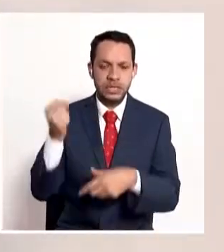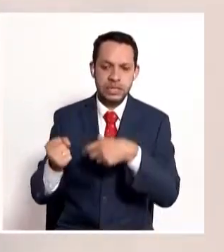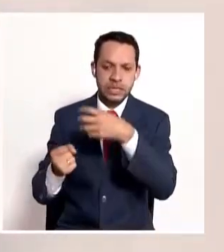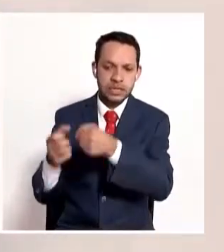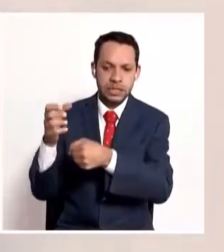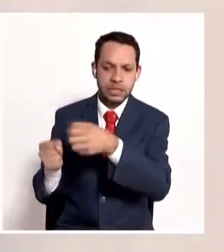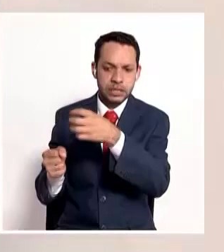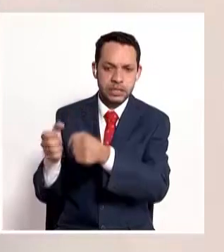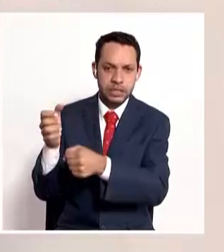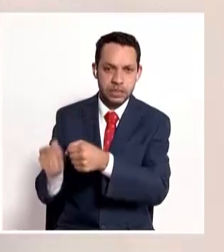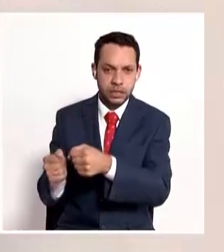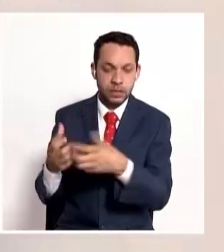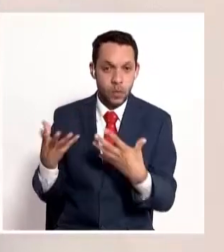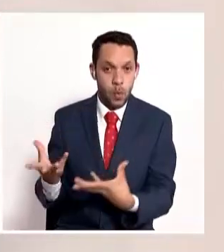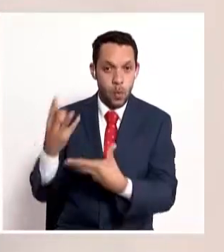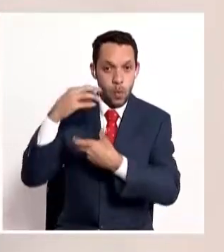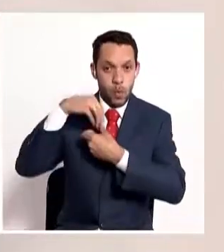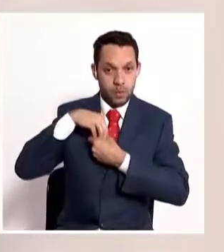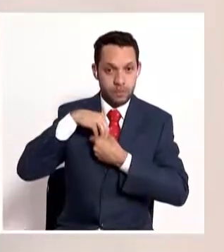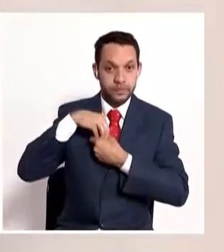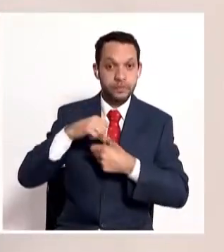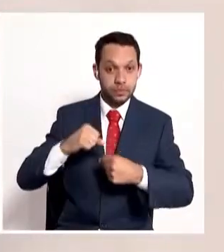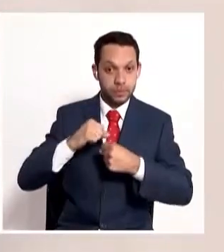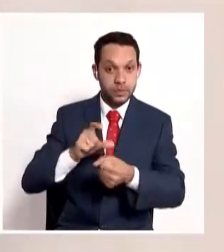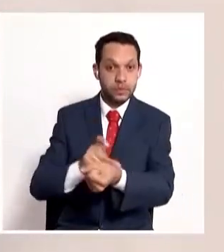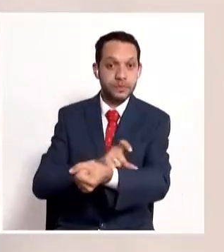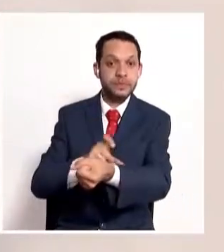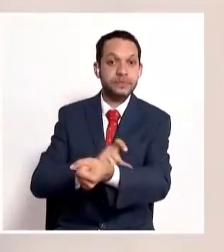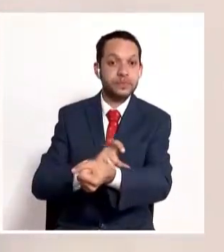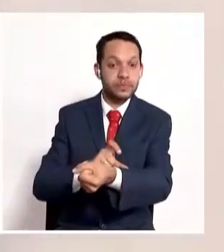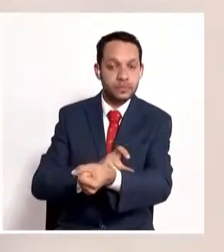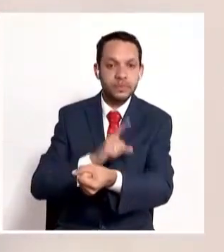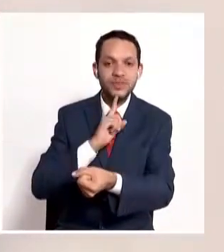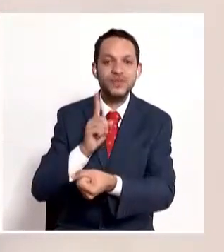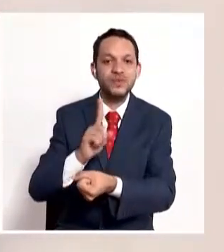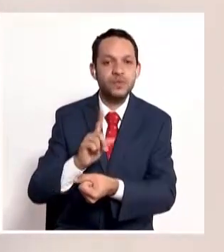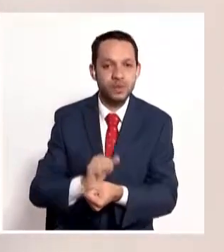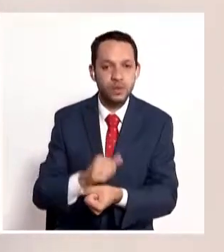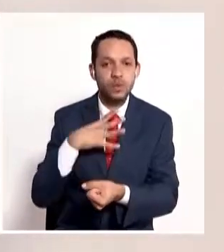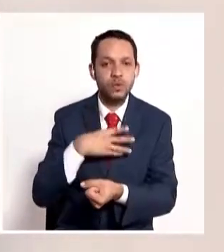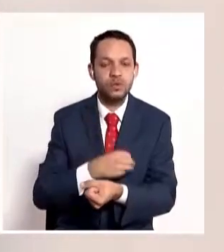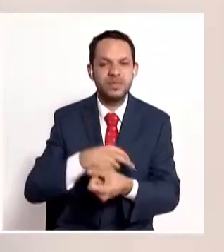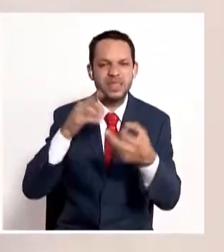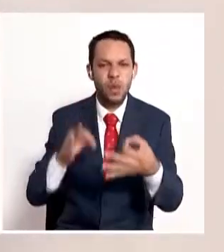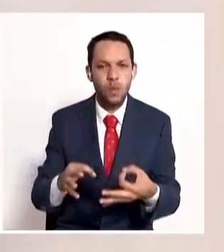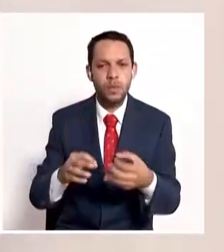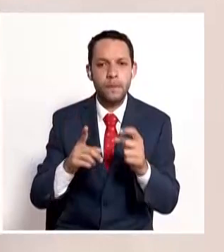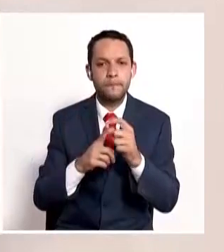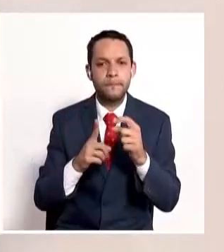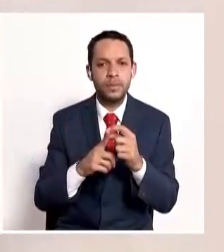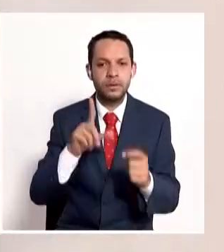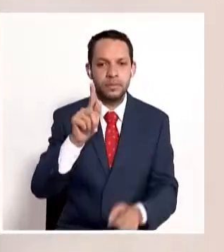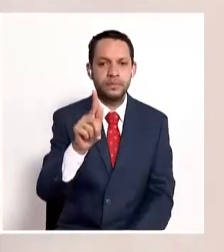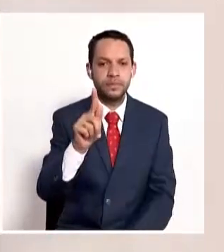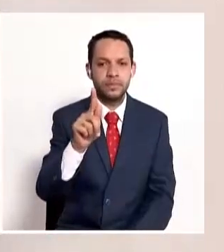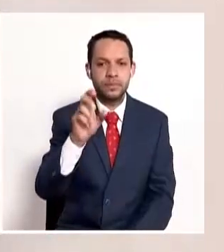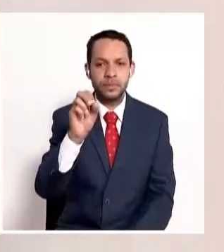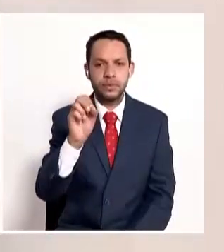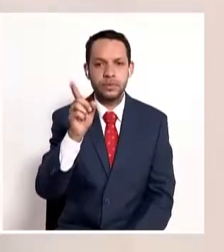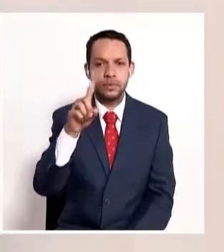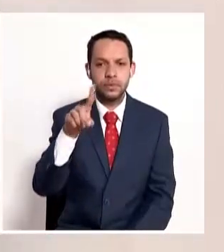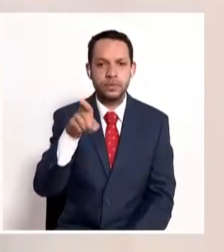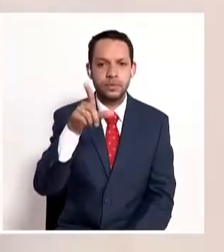tomando no es directamente el calcio estamos tomando es fosfato de calcio así que cuando entra en nuestro cuerpo comienza a